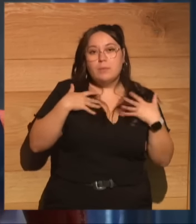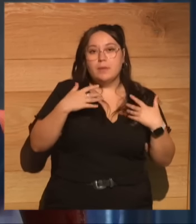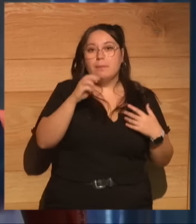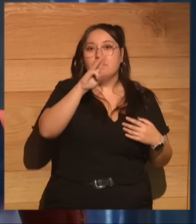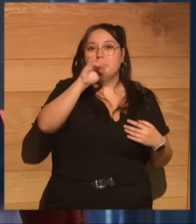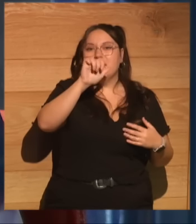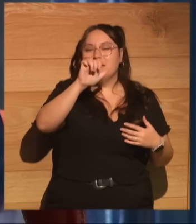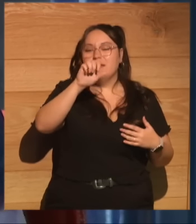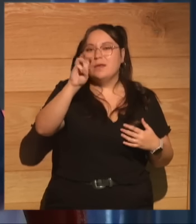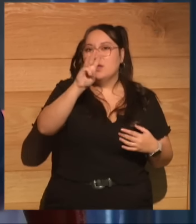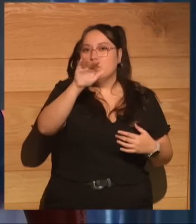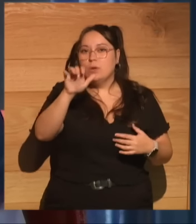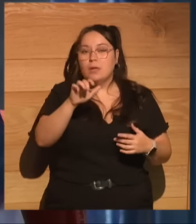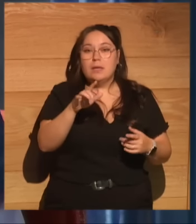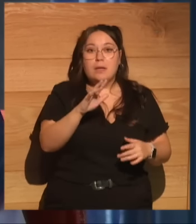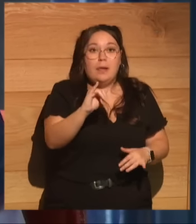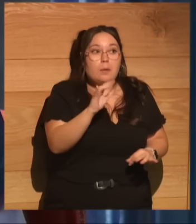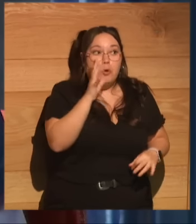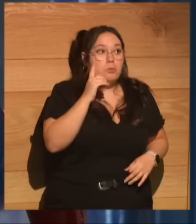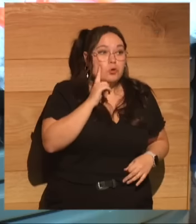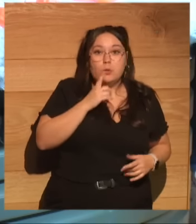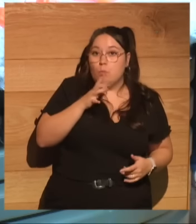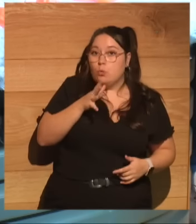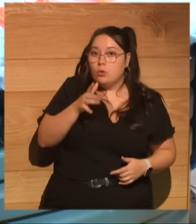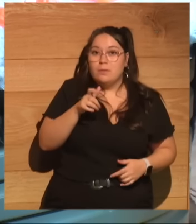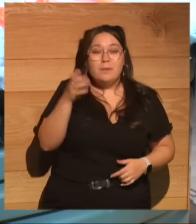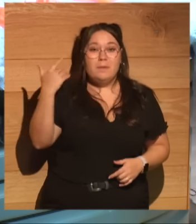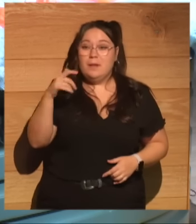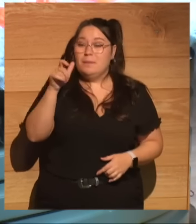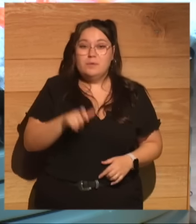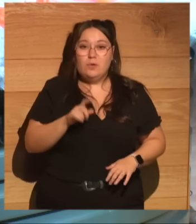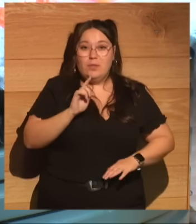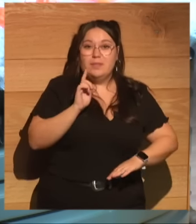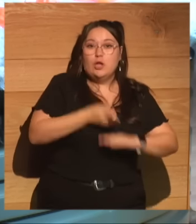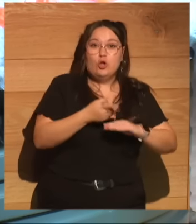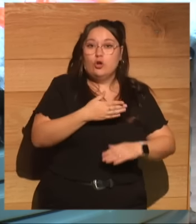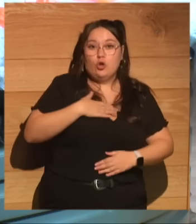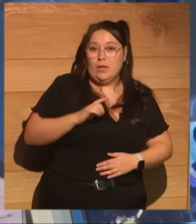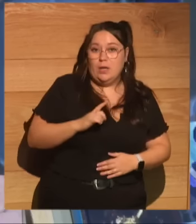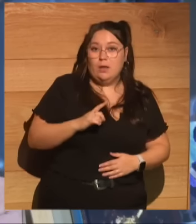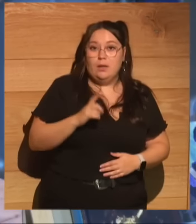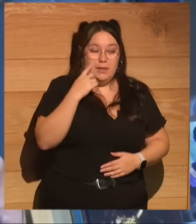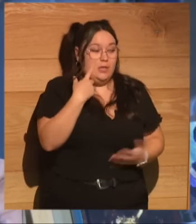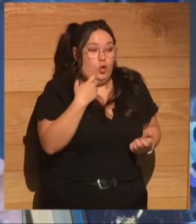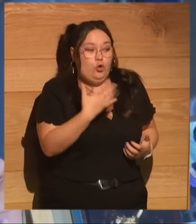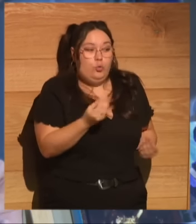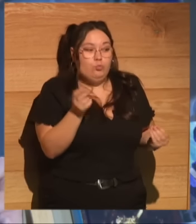Pee-wee existe, no, nadie entendemos muy bien por qué. Sí, él no quería ser director de cine, efectivamente. Y se le notó durante varias películas.